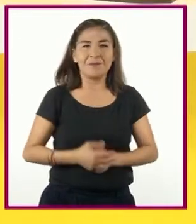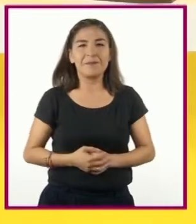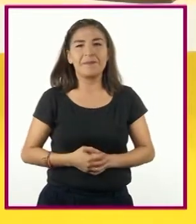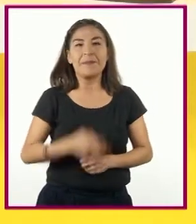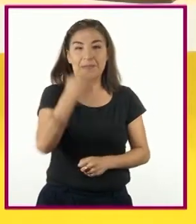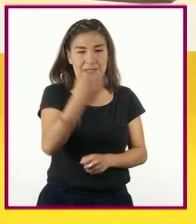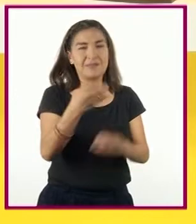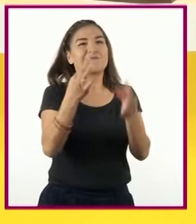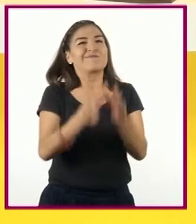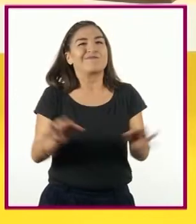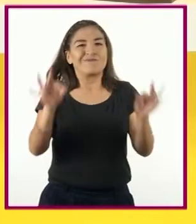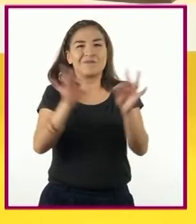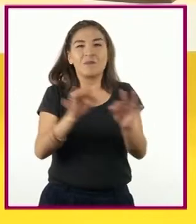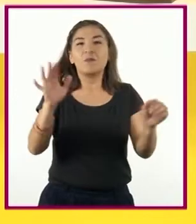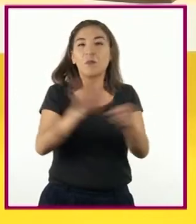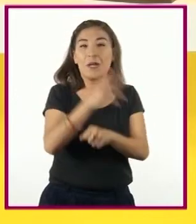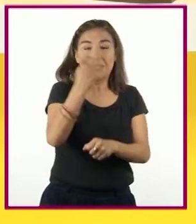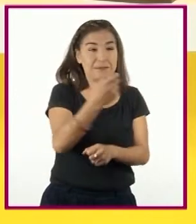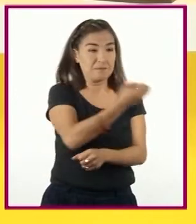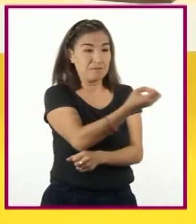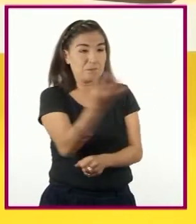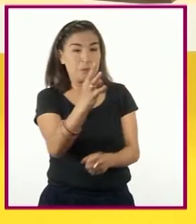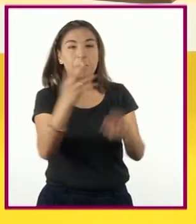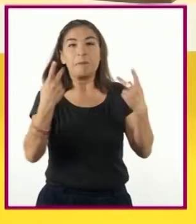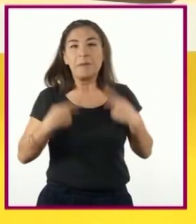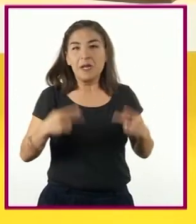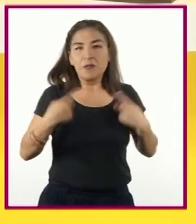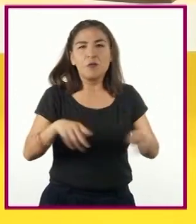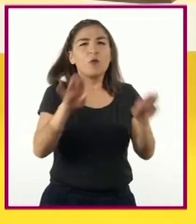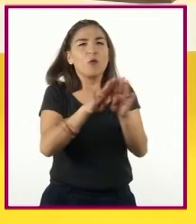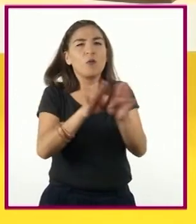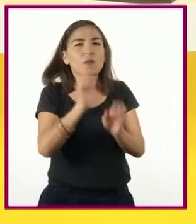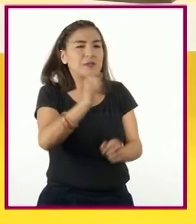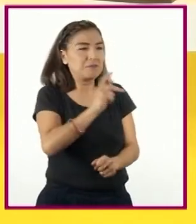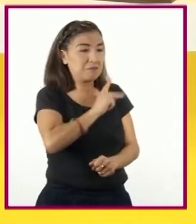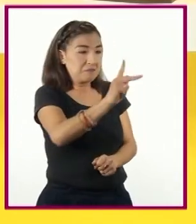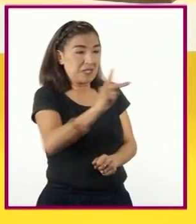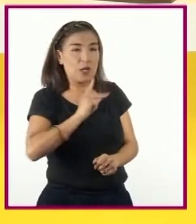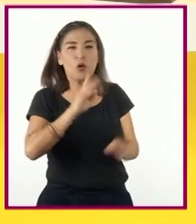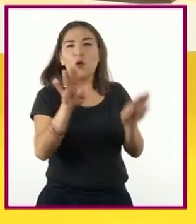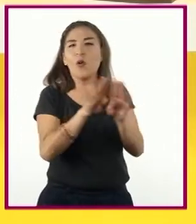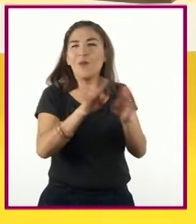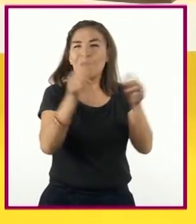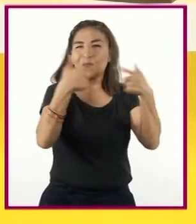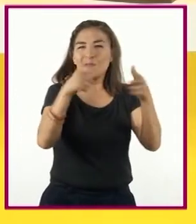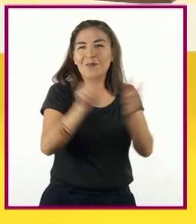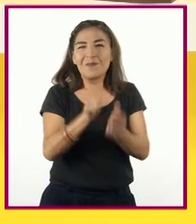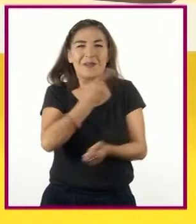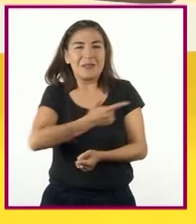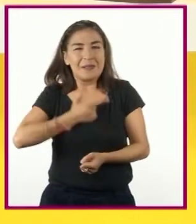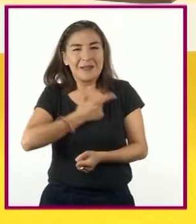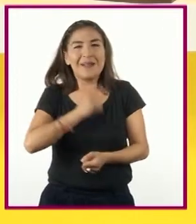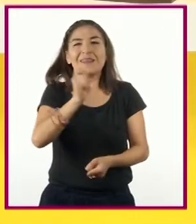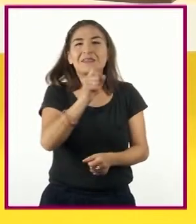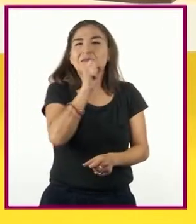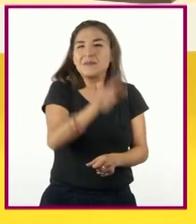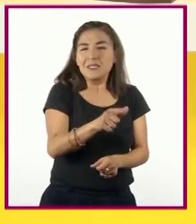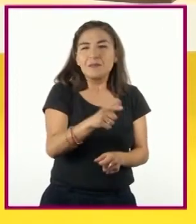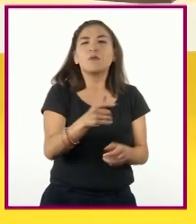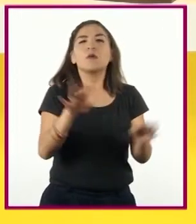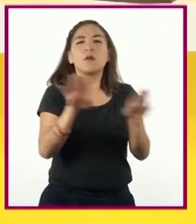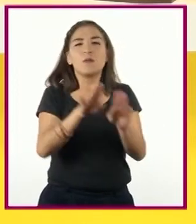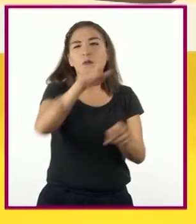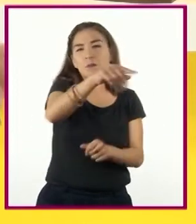significativo, porque esas influencias o identificarse como parte de esos grupos les permite configurar también